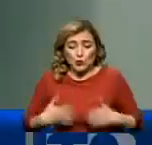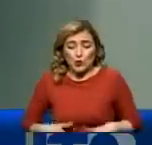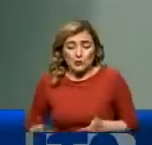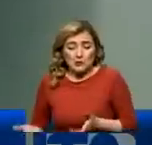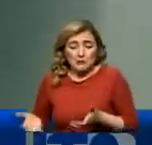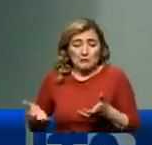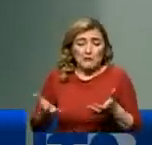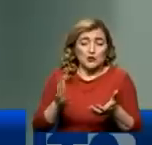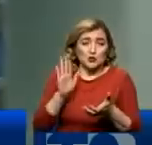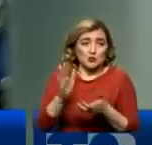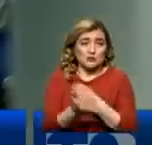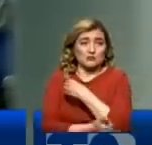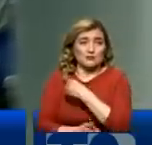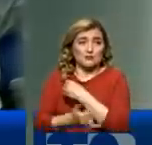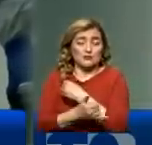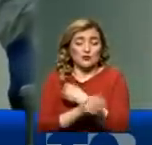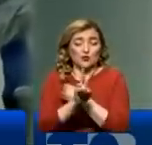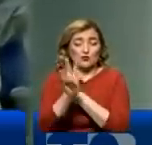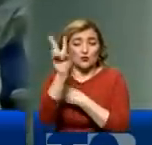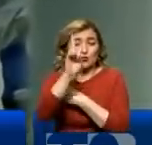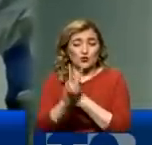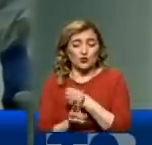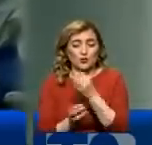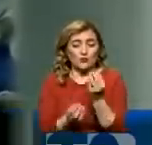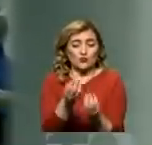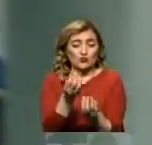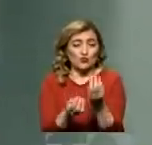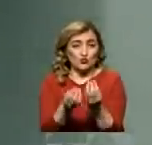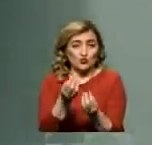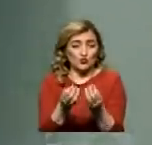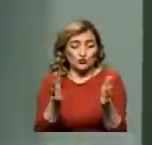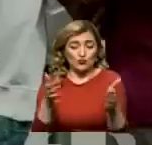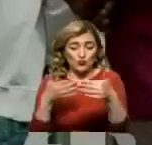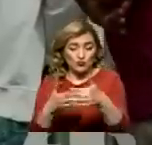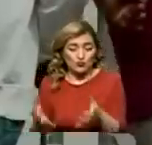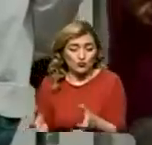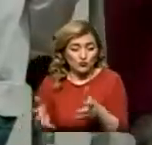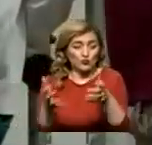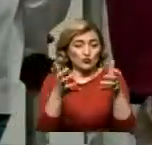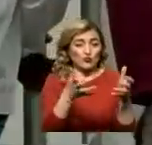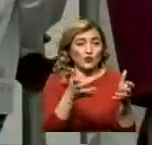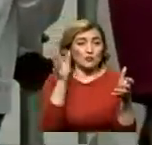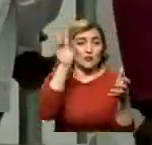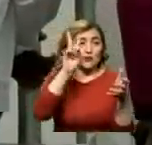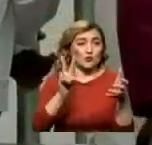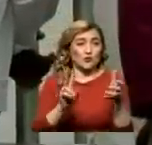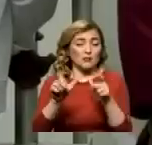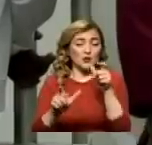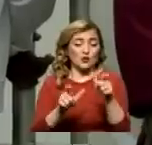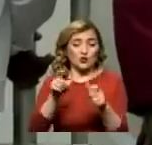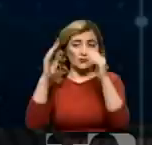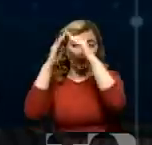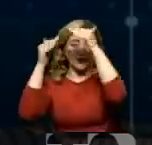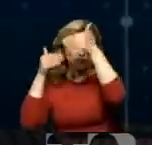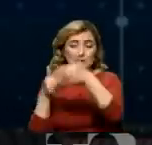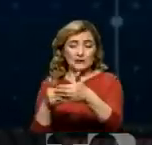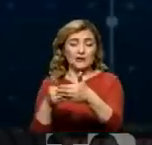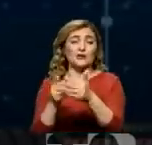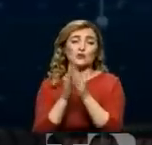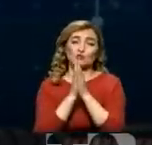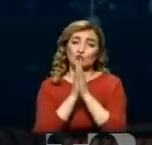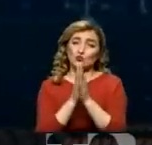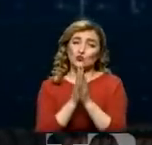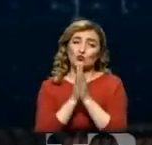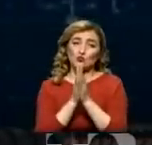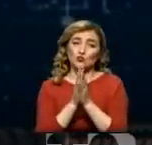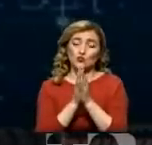cuerpos. Los cuerpos de los 2 venezolanos serán cremados para la repatriación. Los vecinos y conocidos han pedido que se cumpla